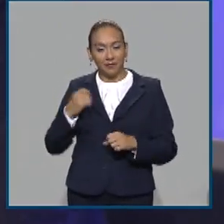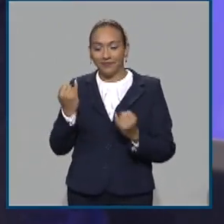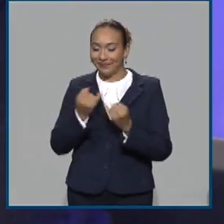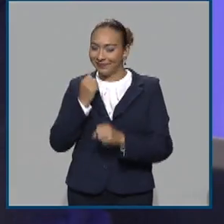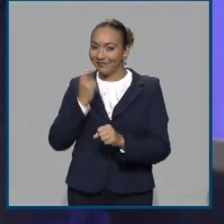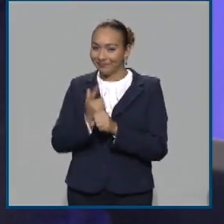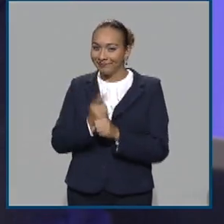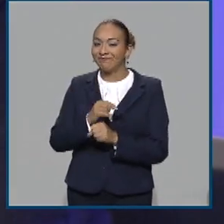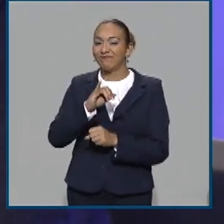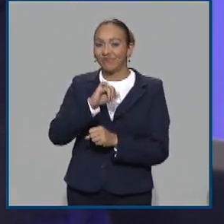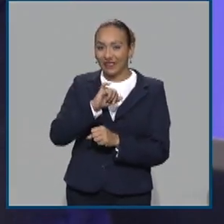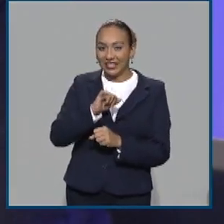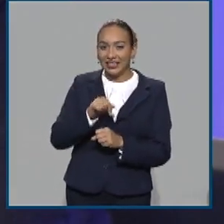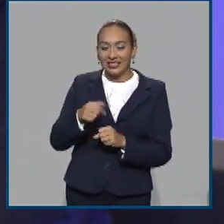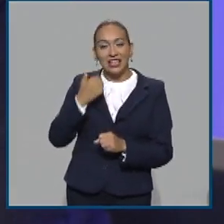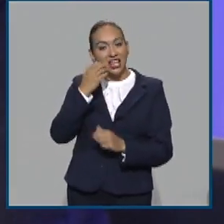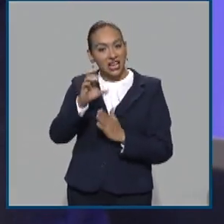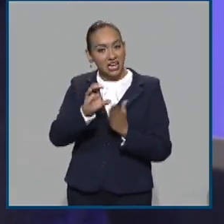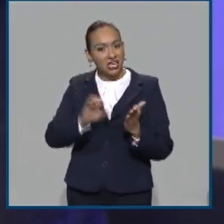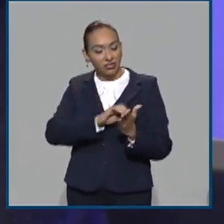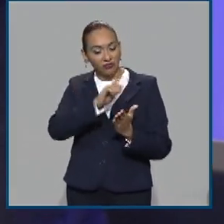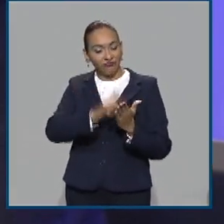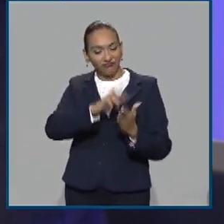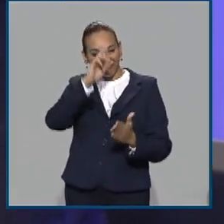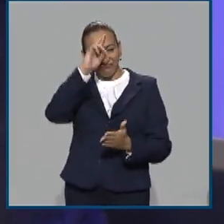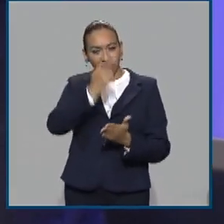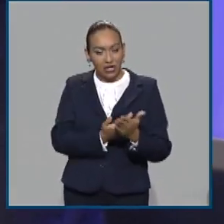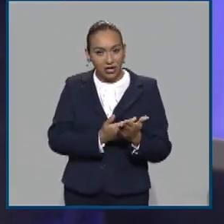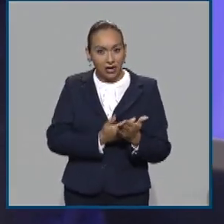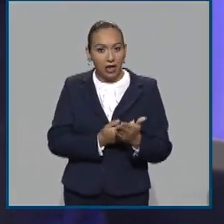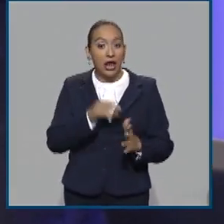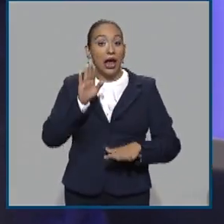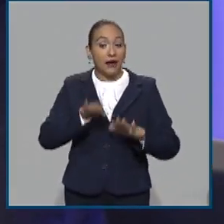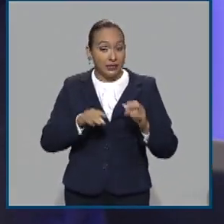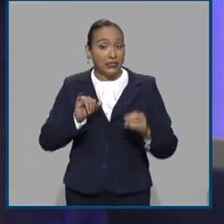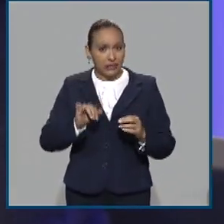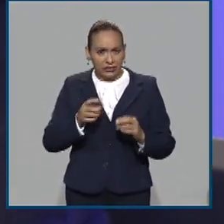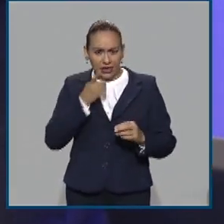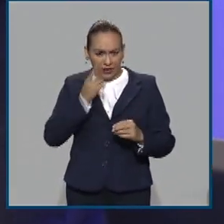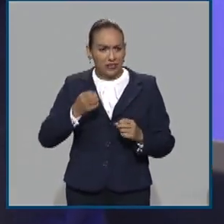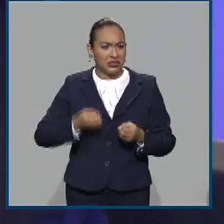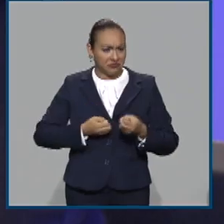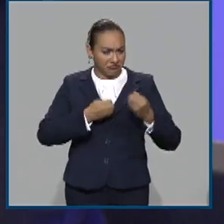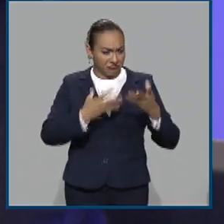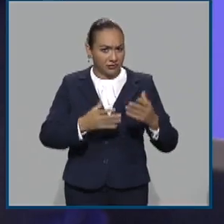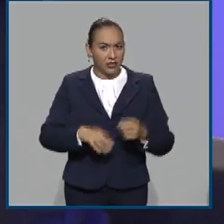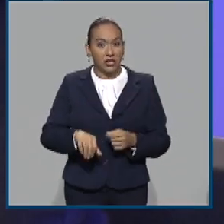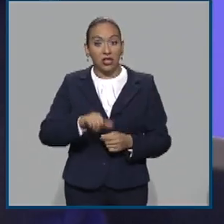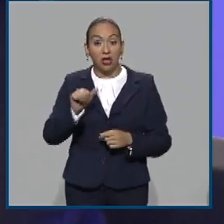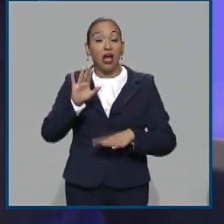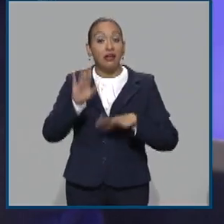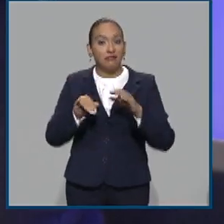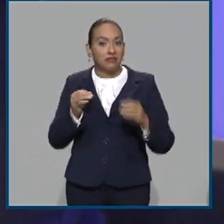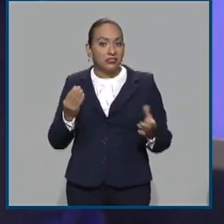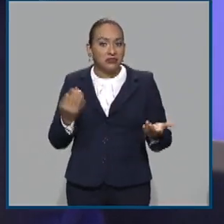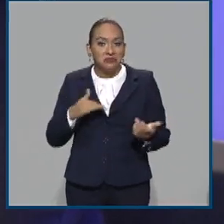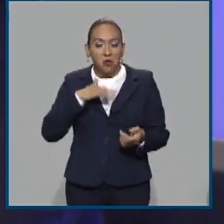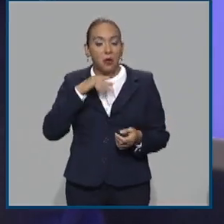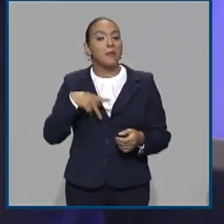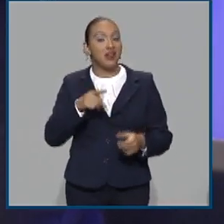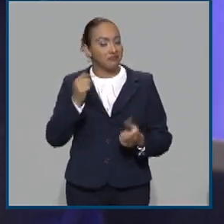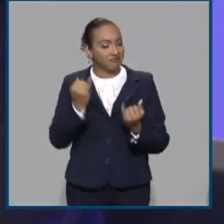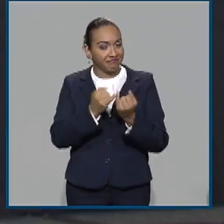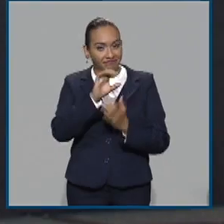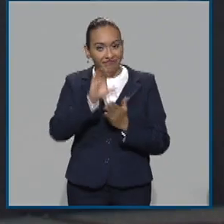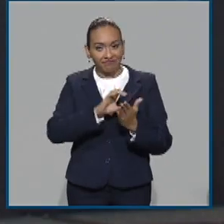clara intención de violar la Constitución, a veces confesada, a veces velada. En la mesa sobre